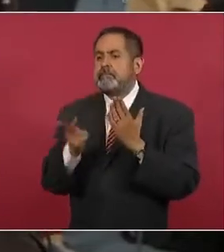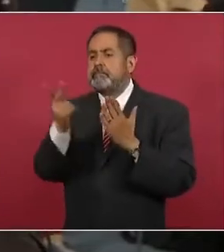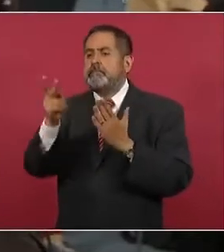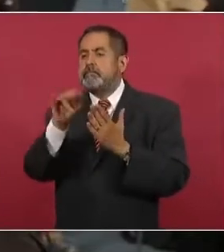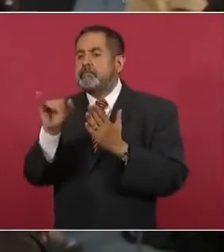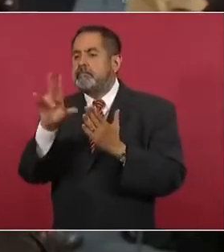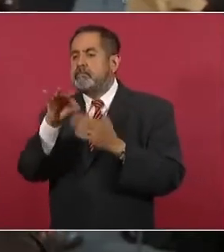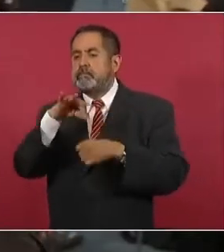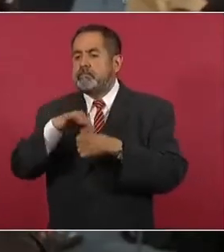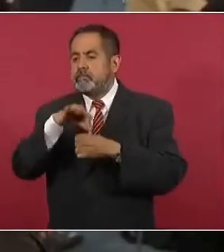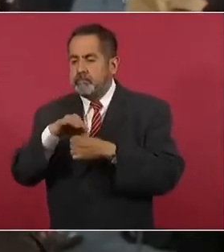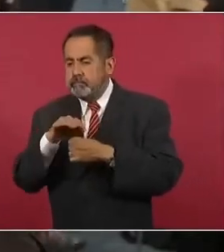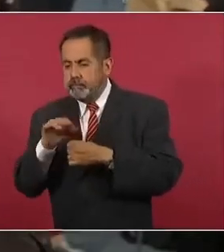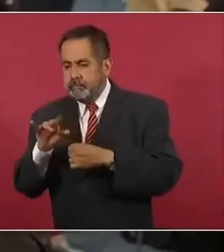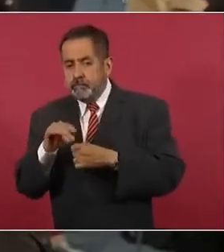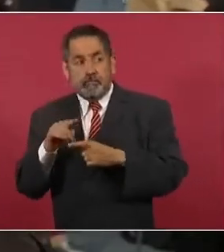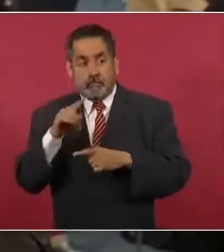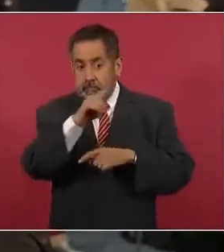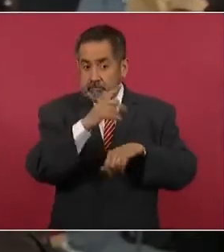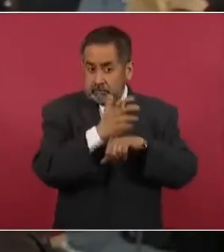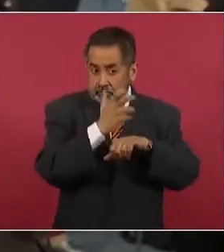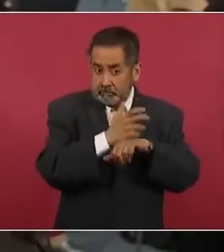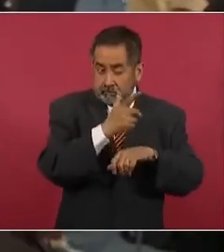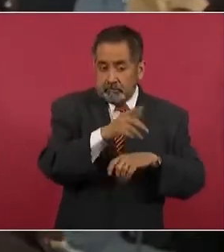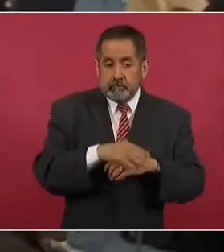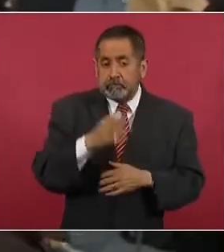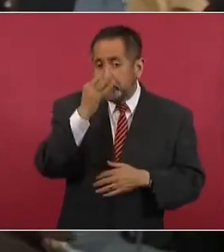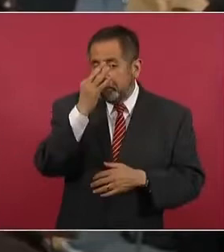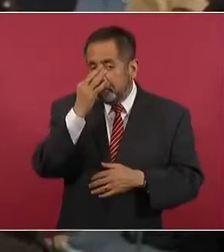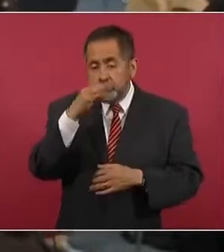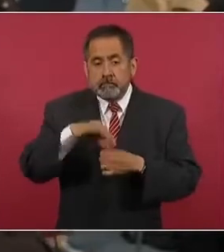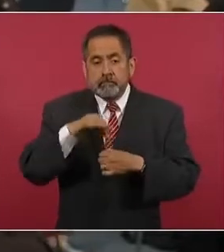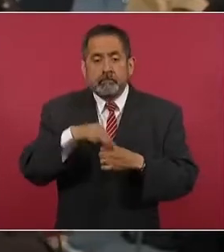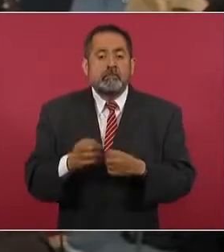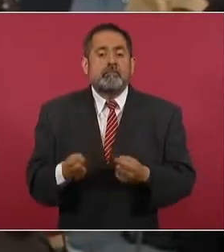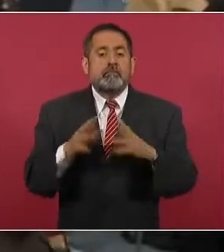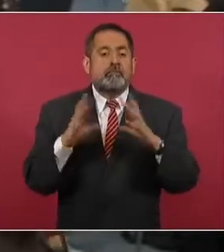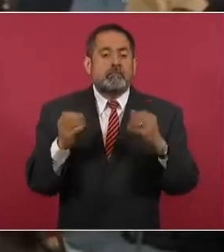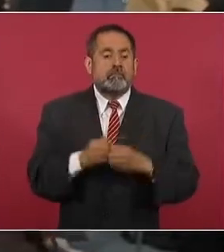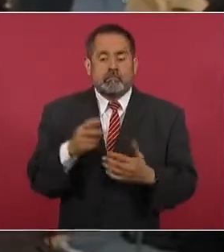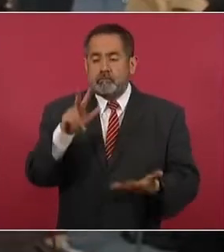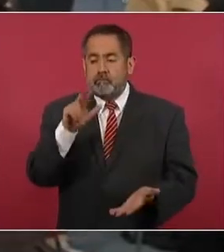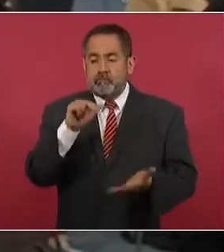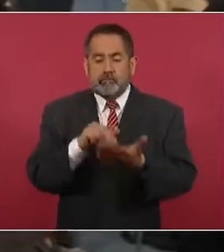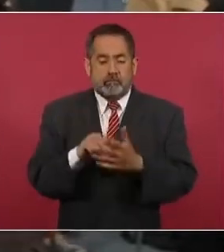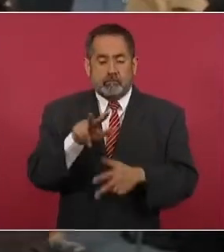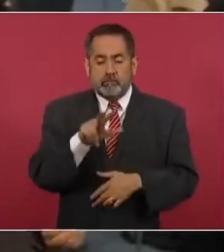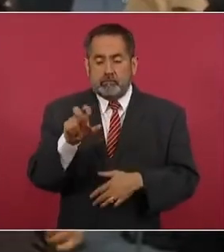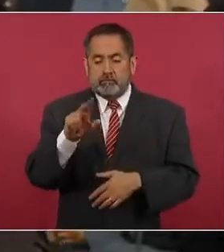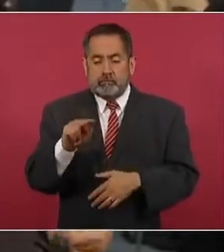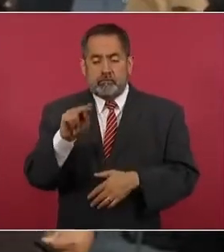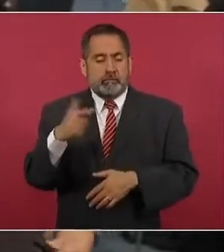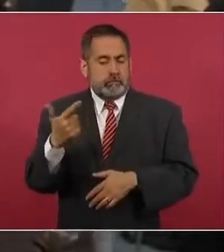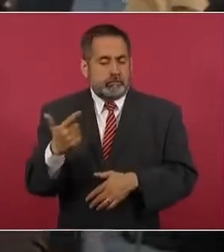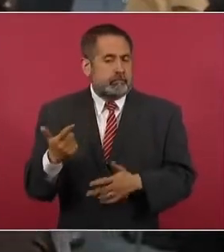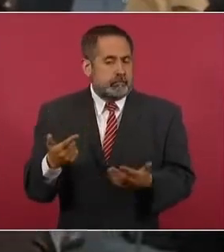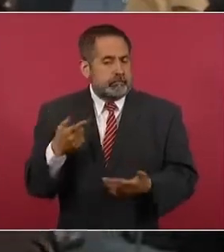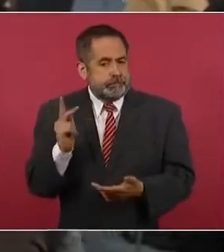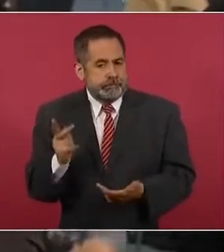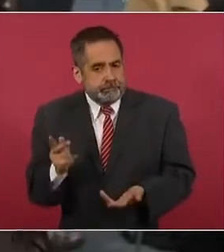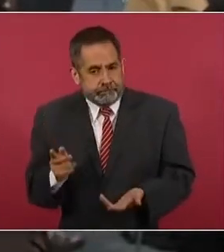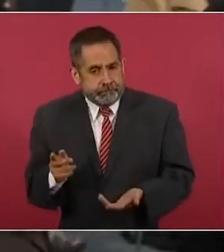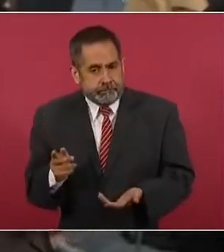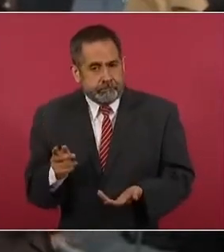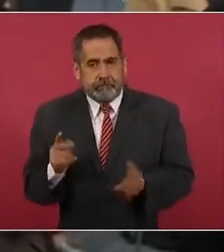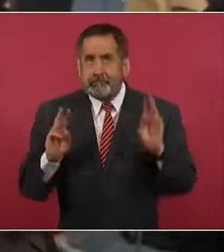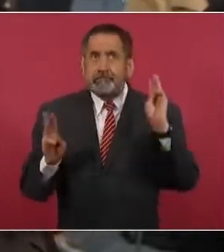voto extranjero, nada más se recibieron 8,287 votos, sí, pero es a